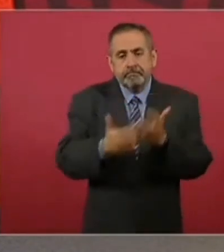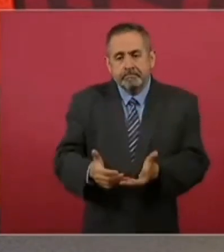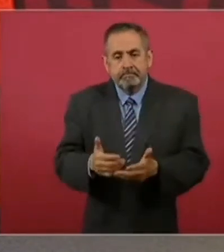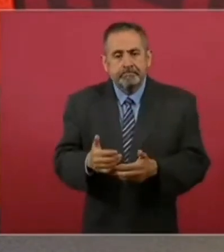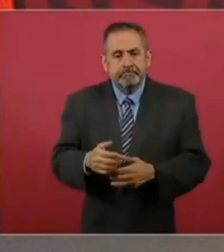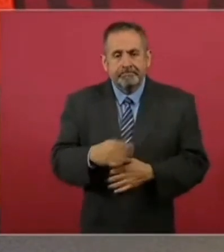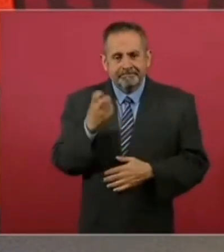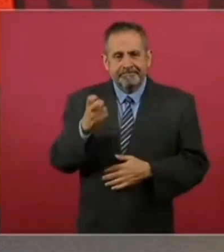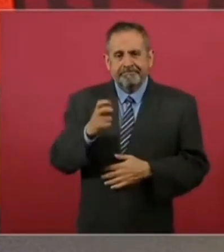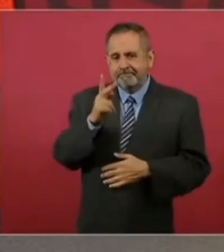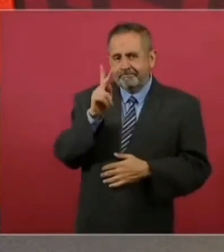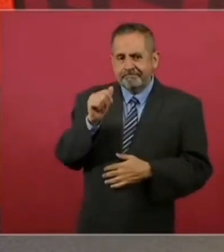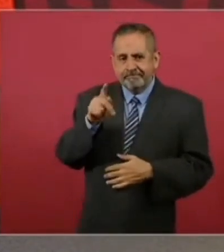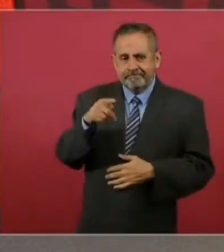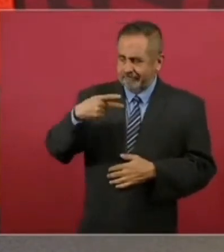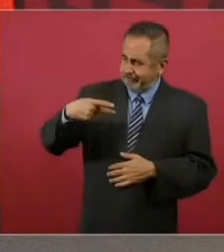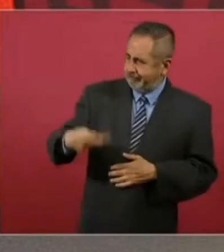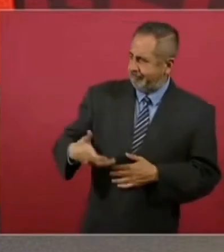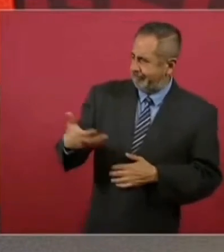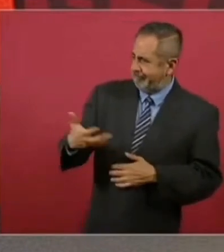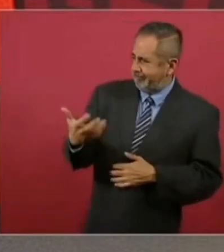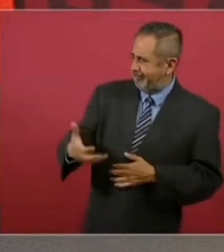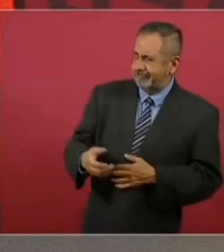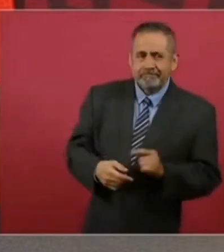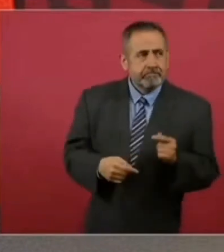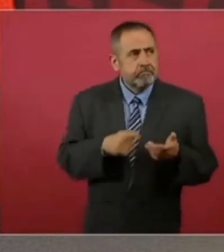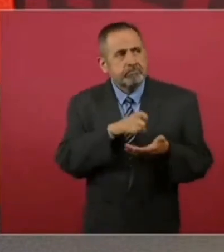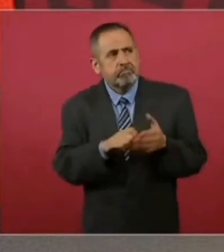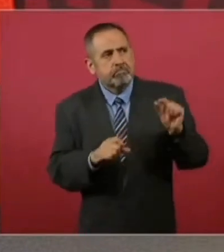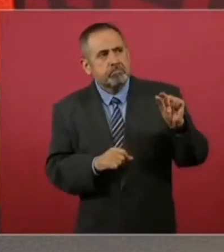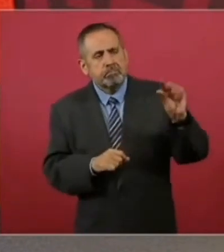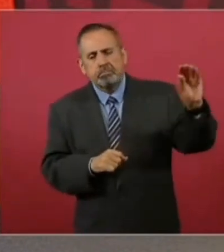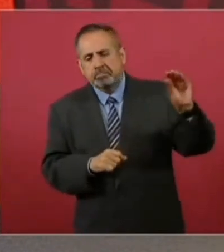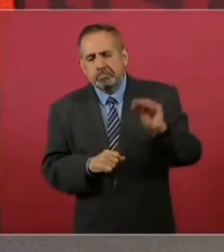Este es el plan que tenemos para lograr la autosuficiencia.